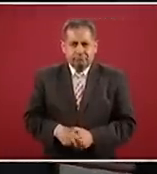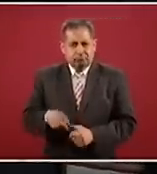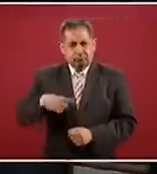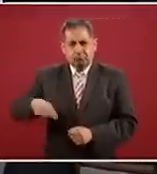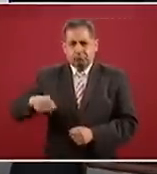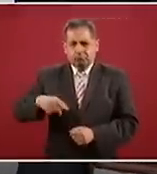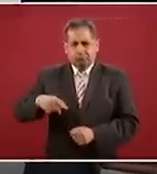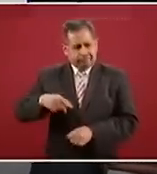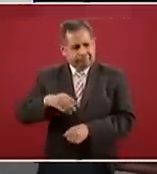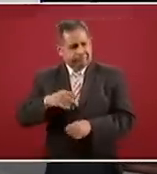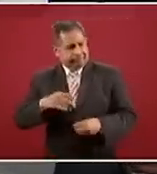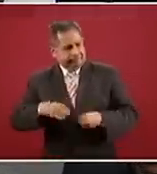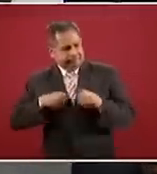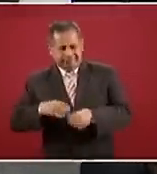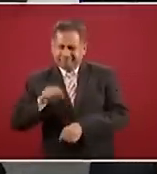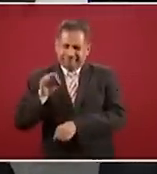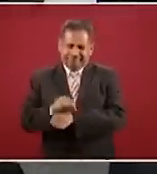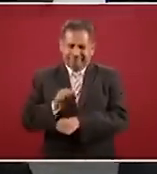defensoras de la vida.